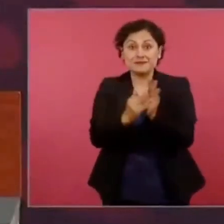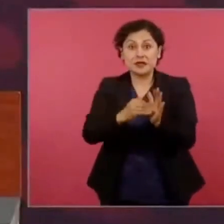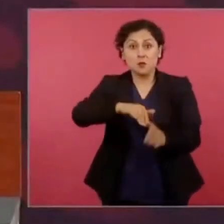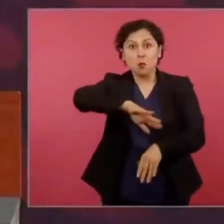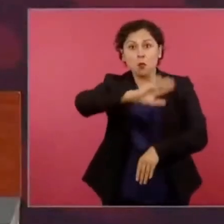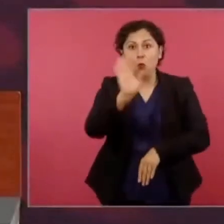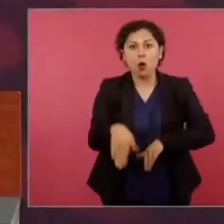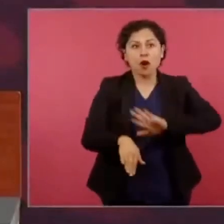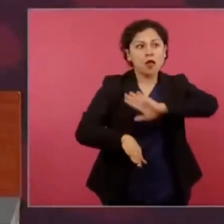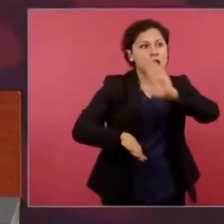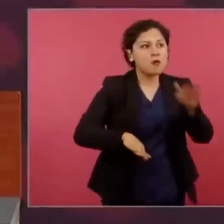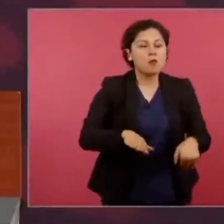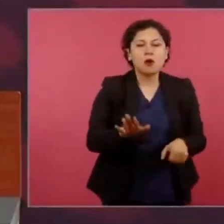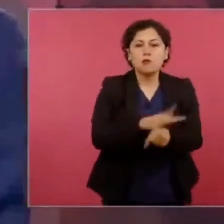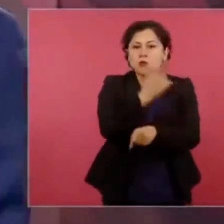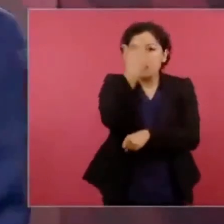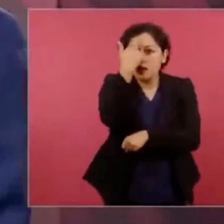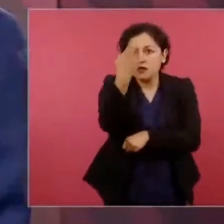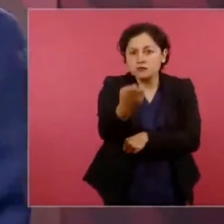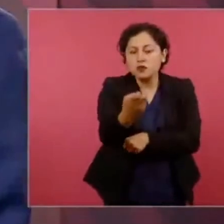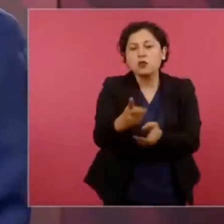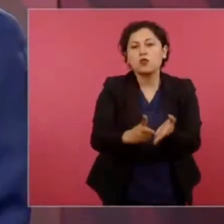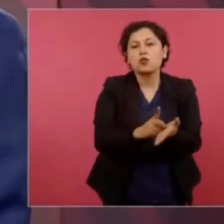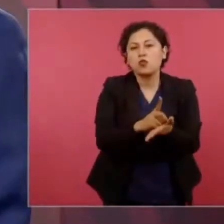No están atendiendo las causas.